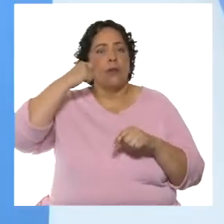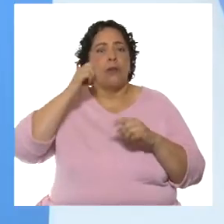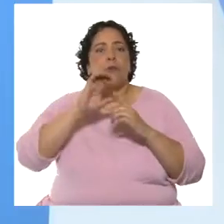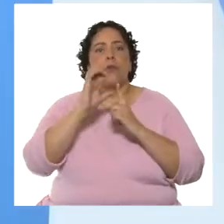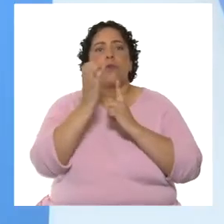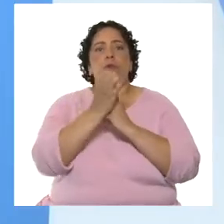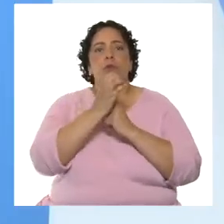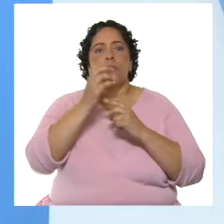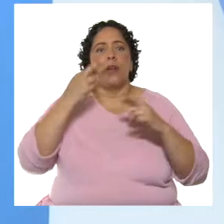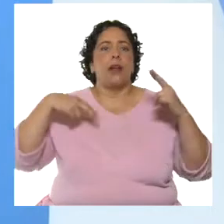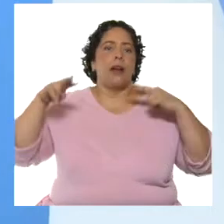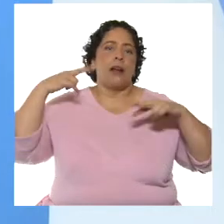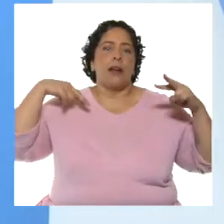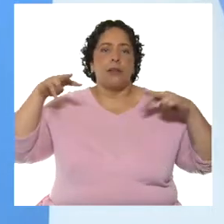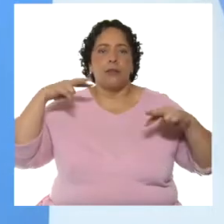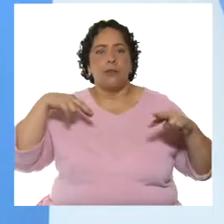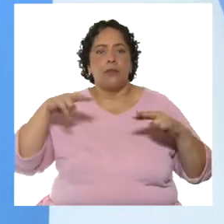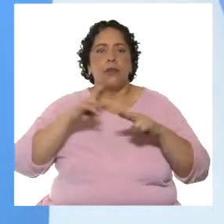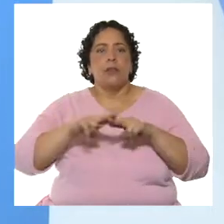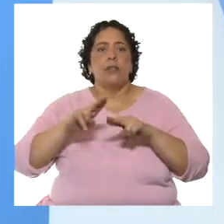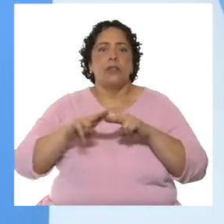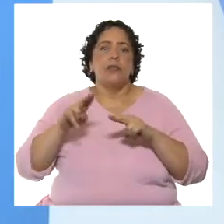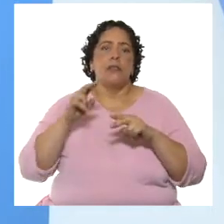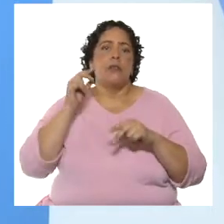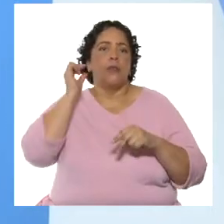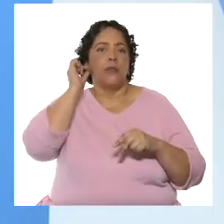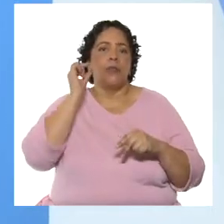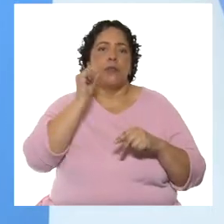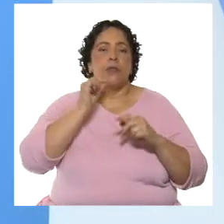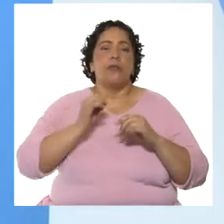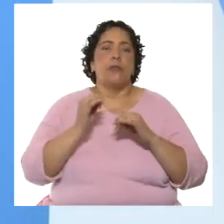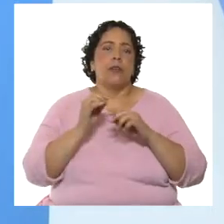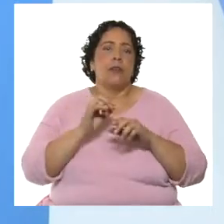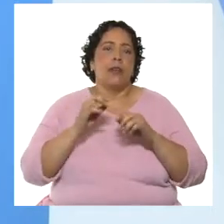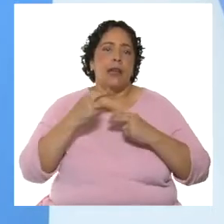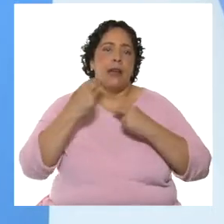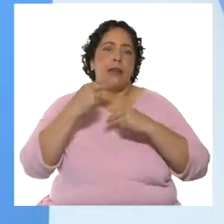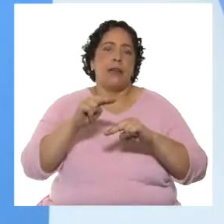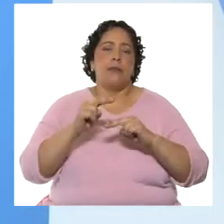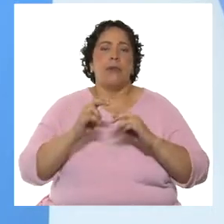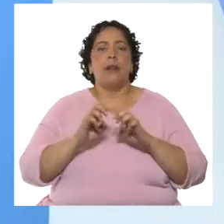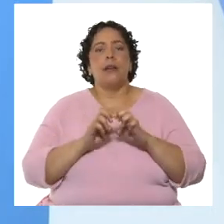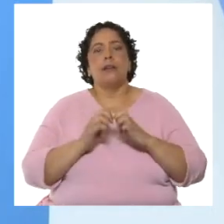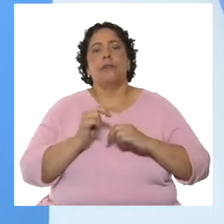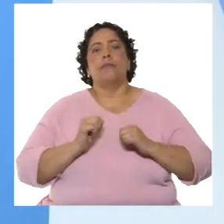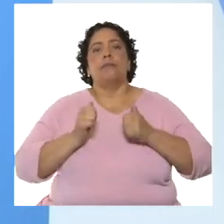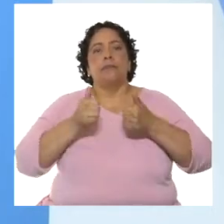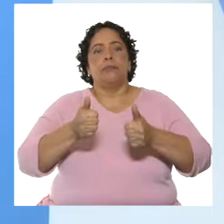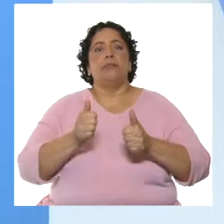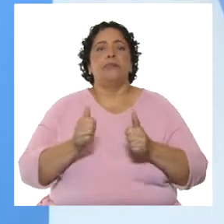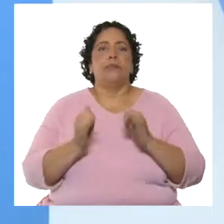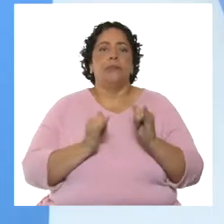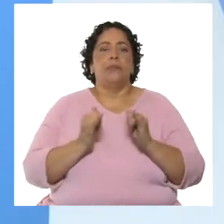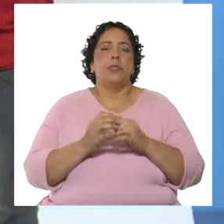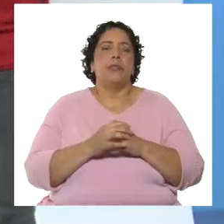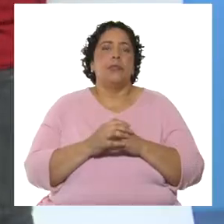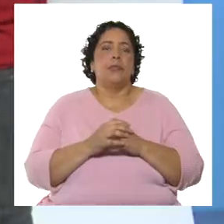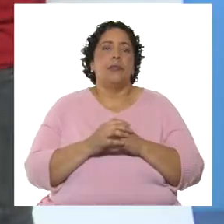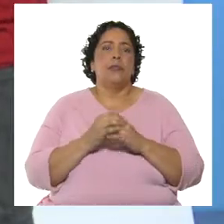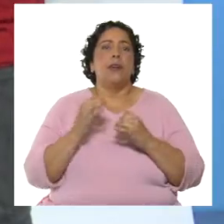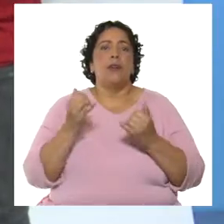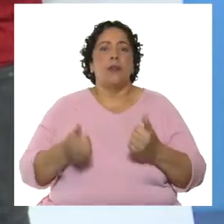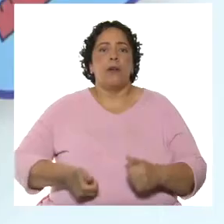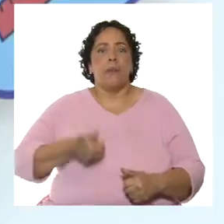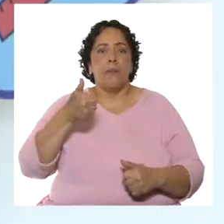de cultura y recreación para todos los niños y niñas de la etapa inicial y las orientaciones pedagógicas de la etapa primaria. Pero hay mucho